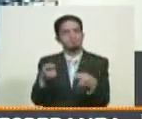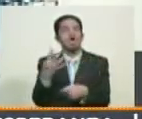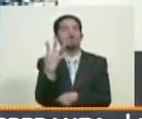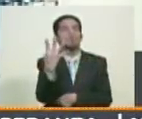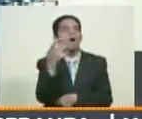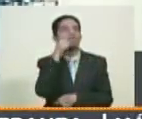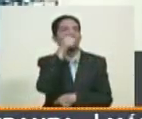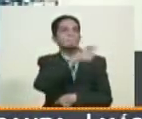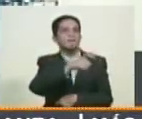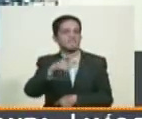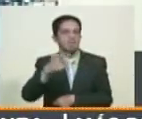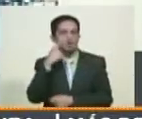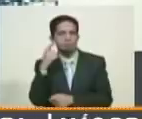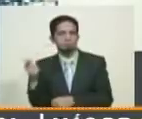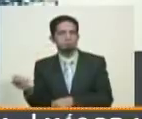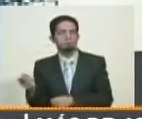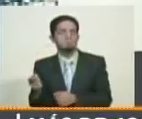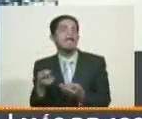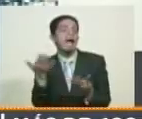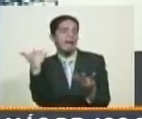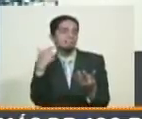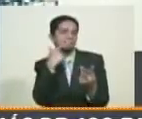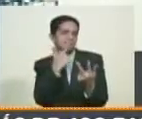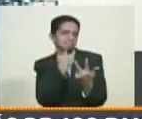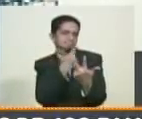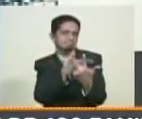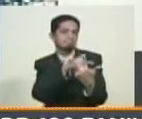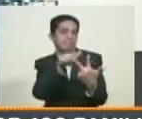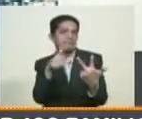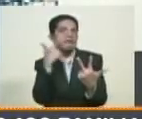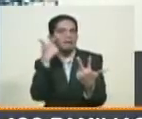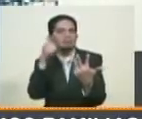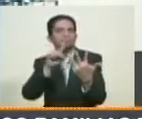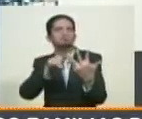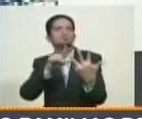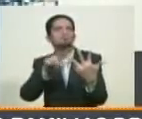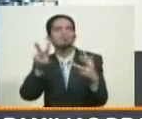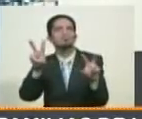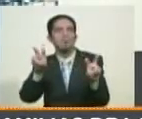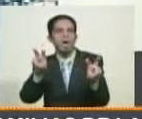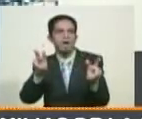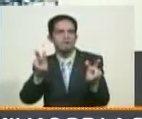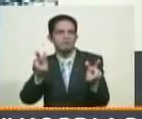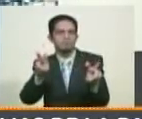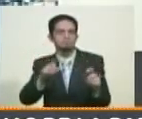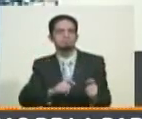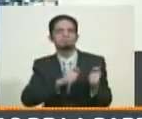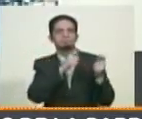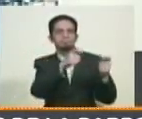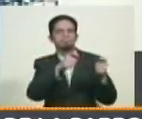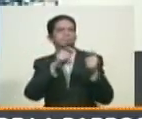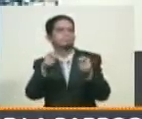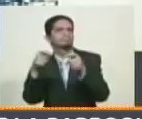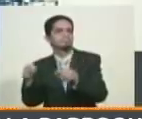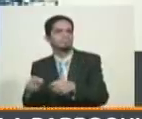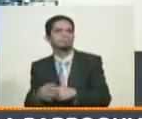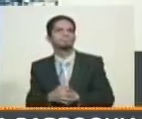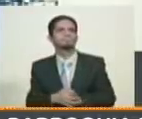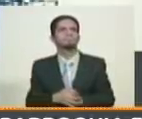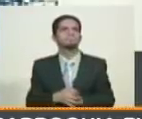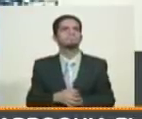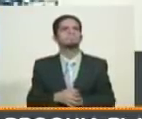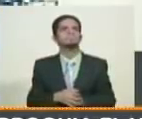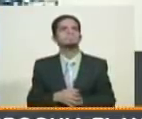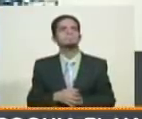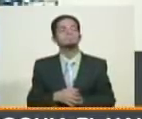hemos agregado un nuevo fiscal. El 93, el 83, el 67 y el 38. Quienes luego